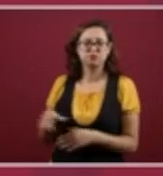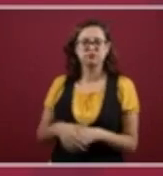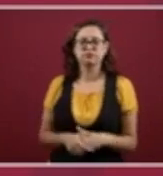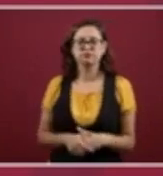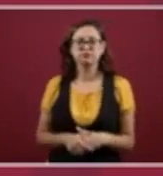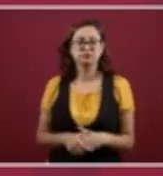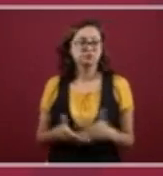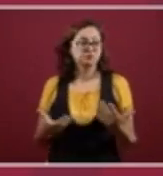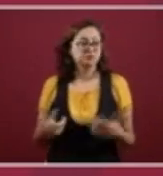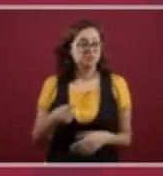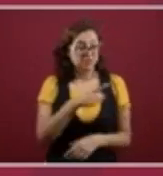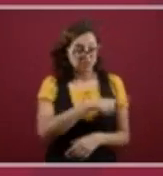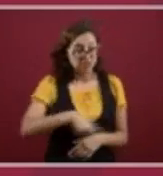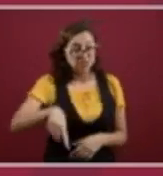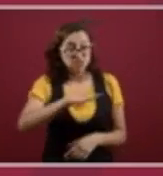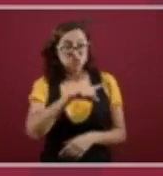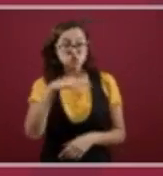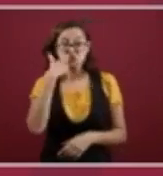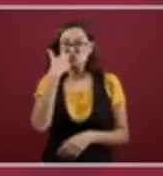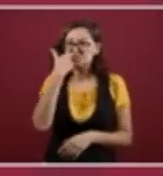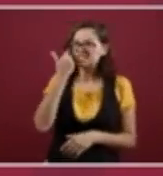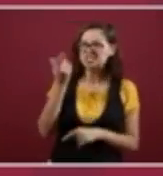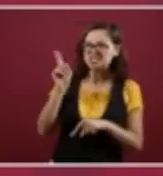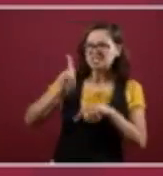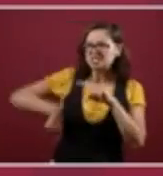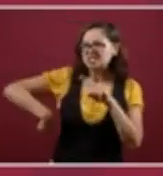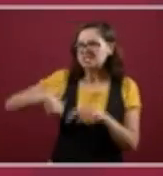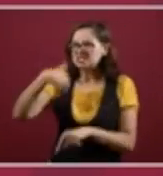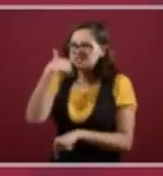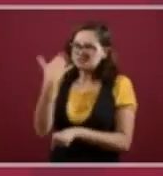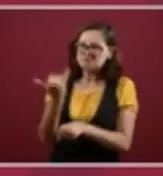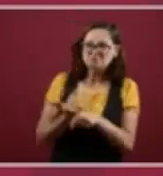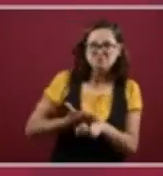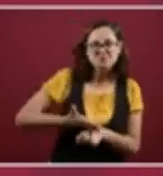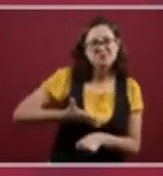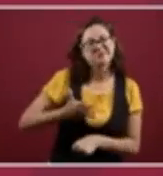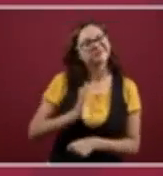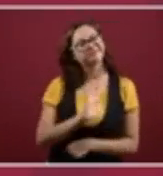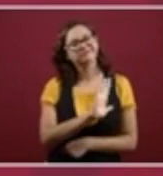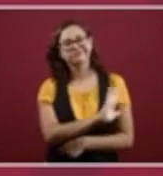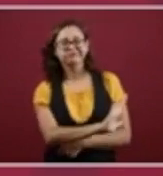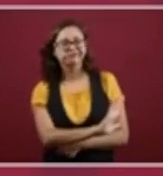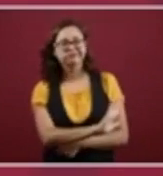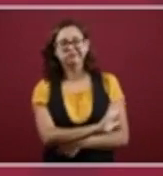a detener, no lo van a impedir quienes están promoviendo